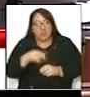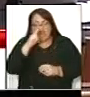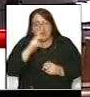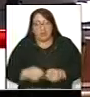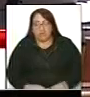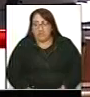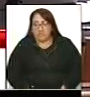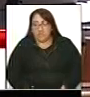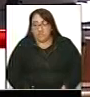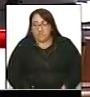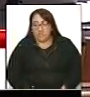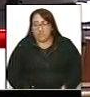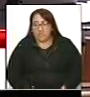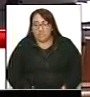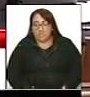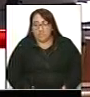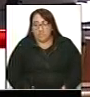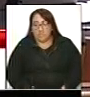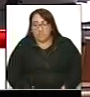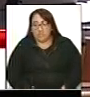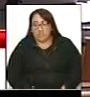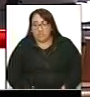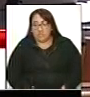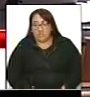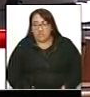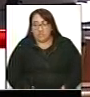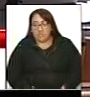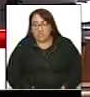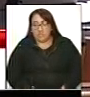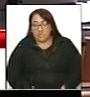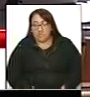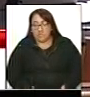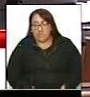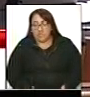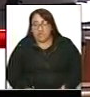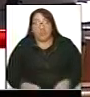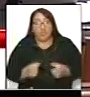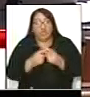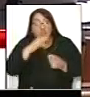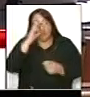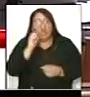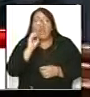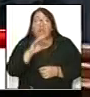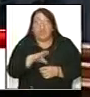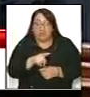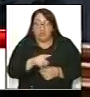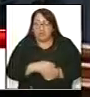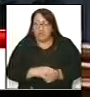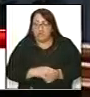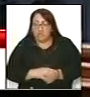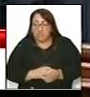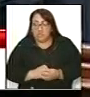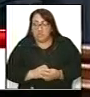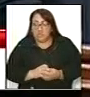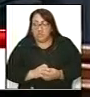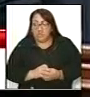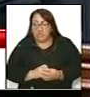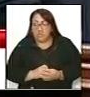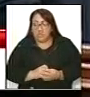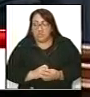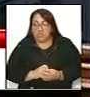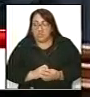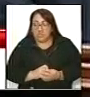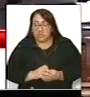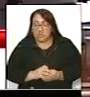República. Señor congresista, ya el congresista Bruce ha detallado cuál es la expresión